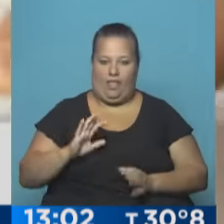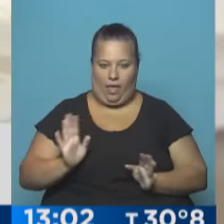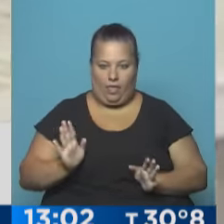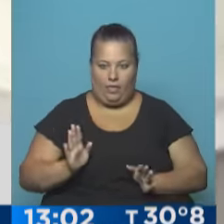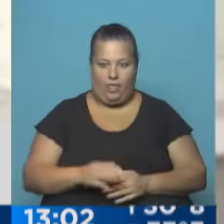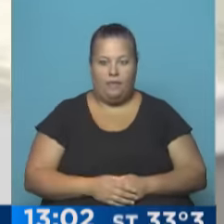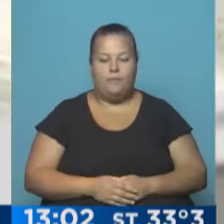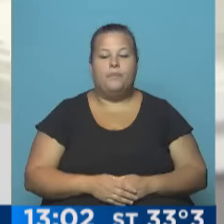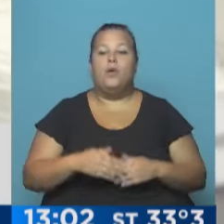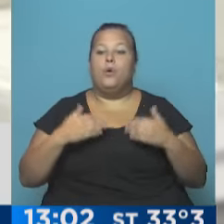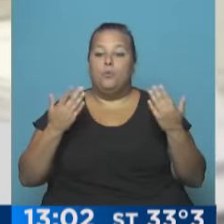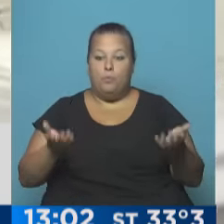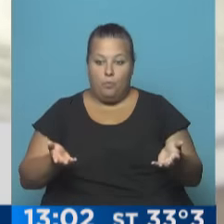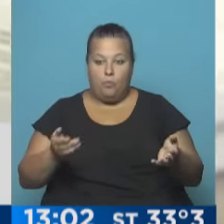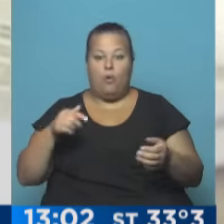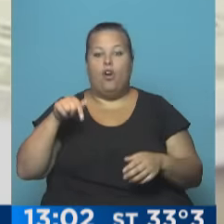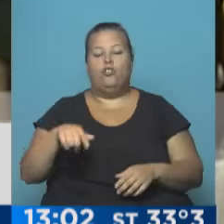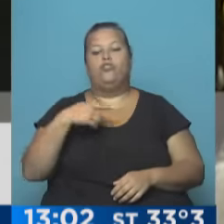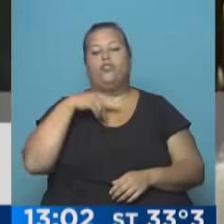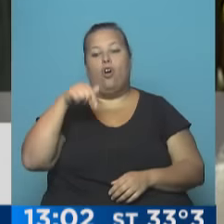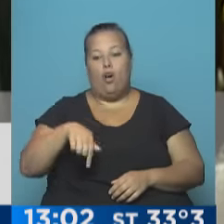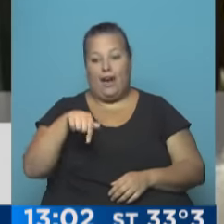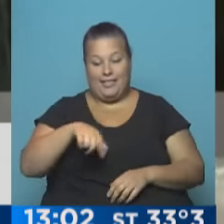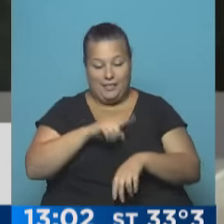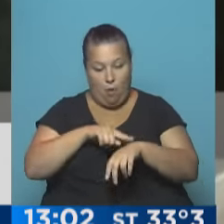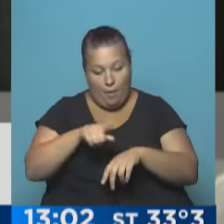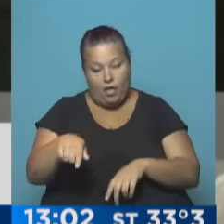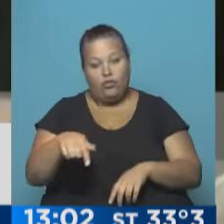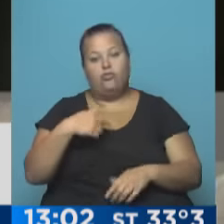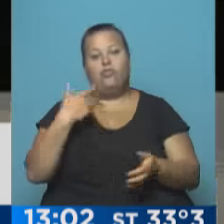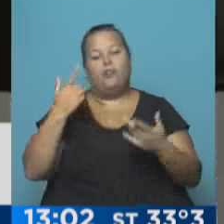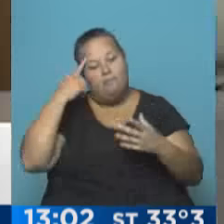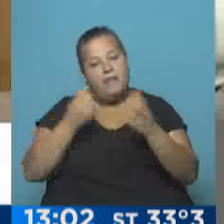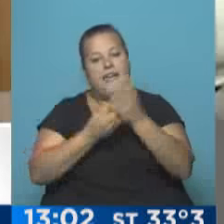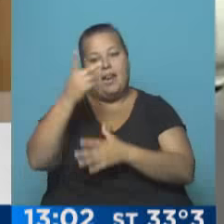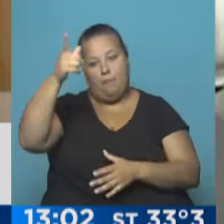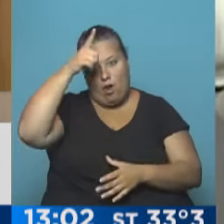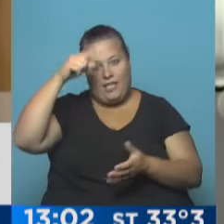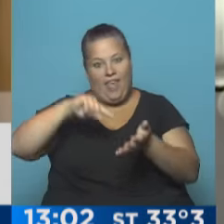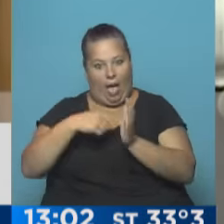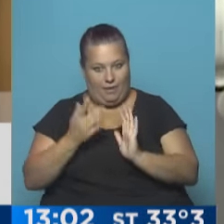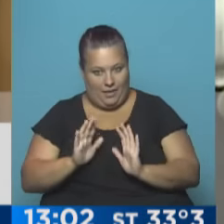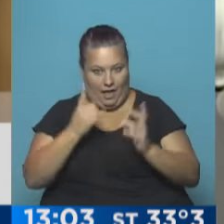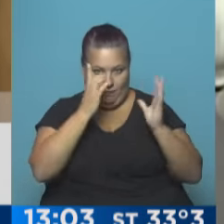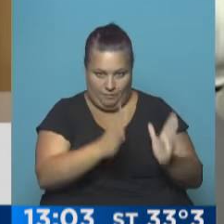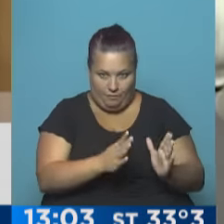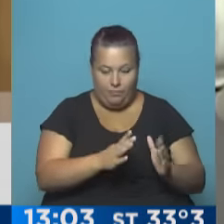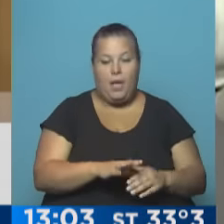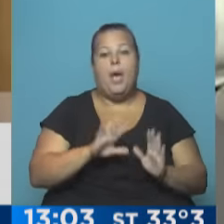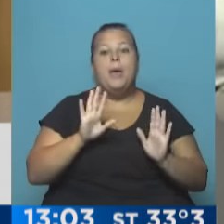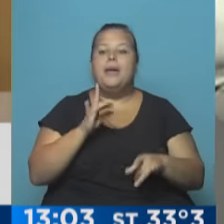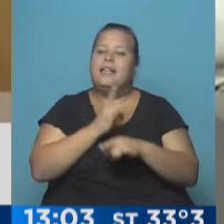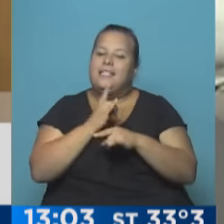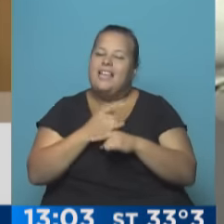seguridad por eso acudimos en esa instancia con la creación de la policía itana pero